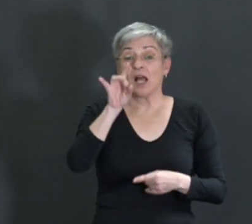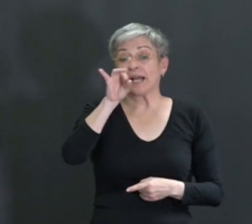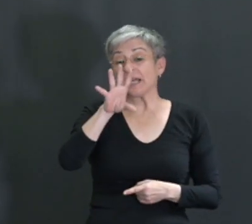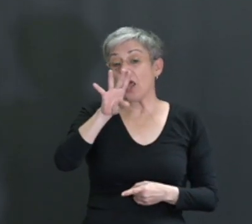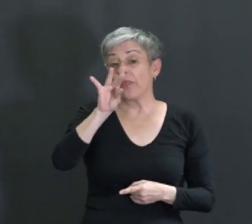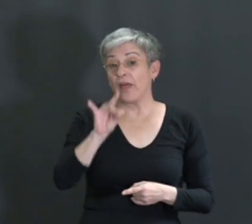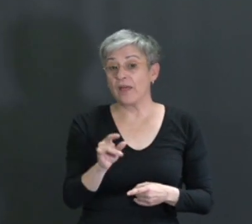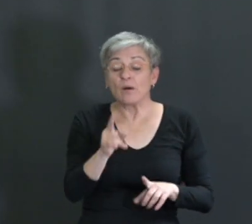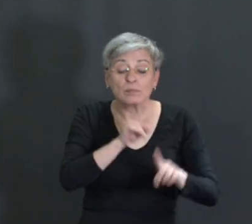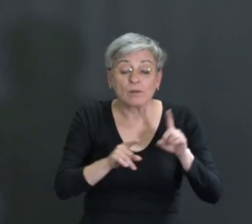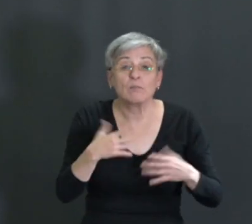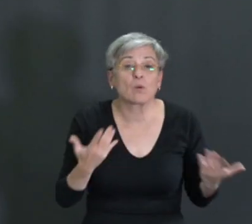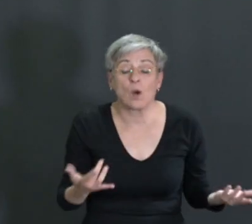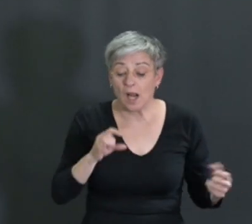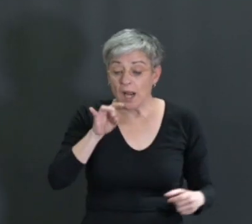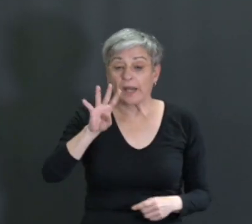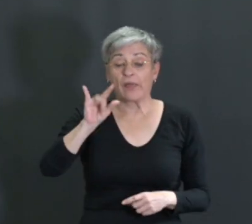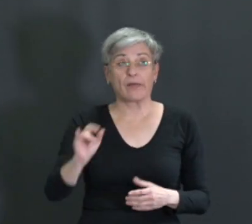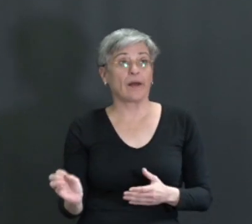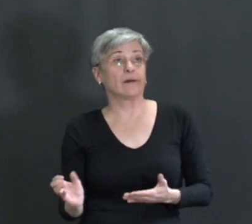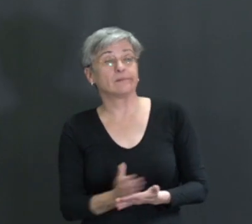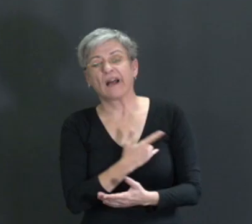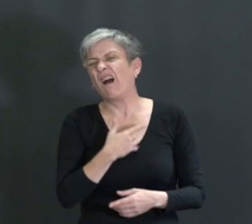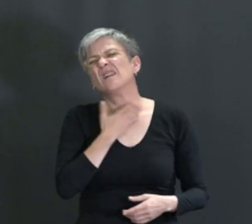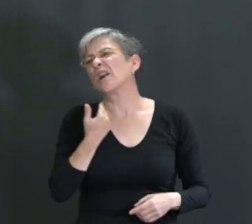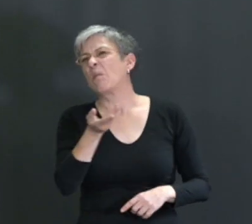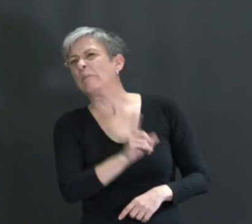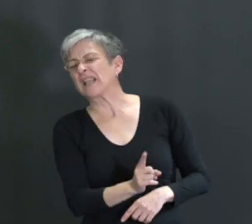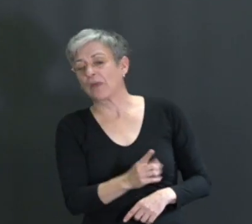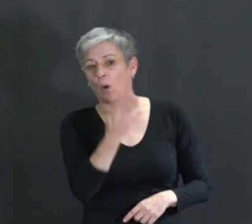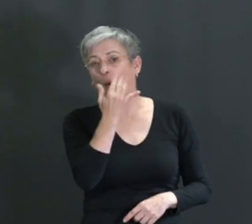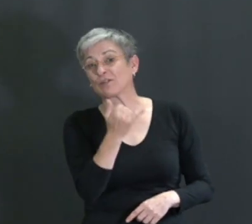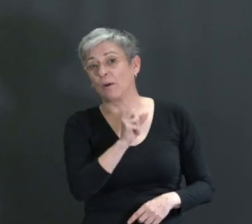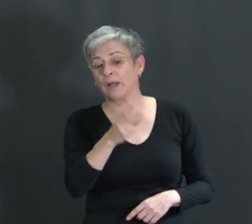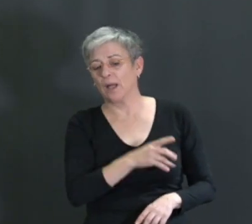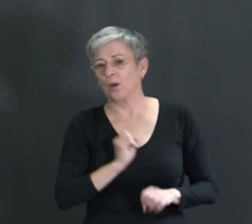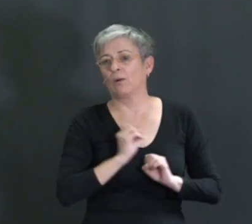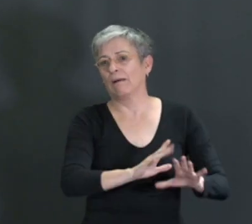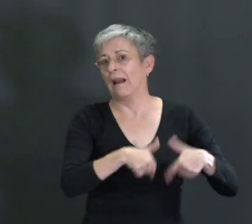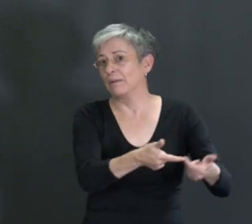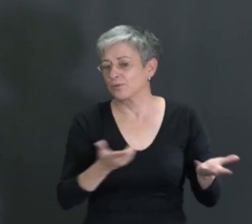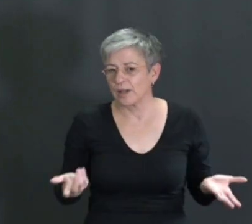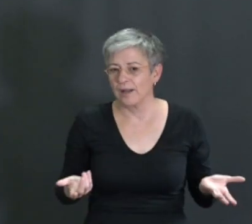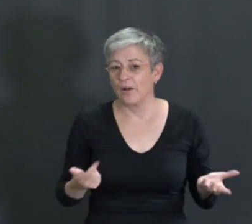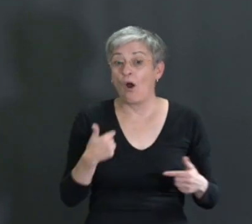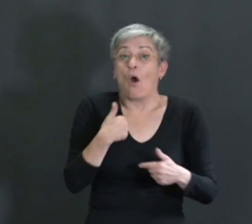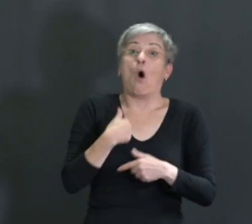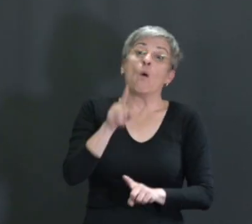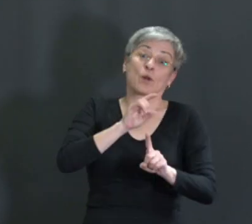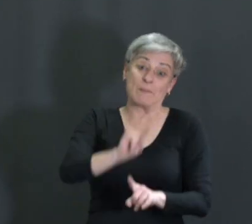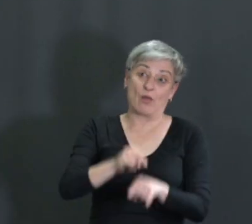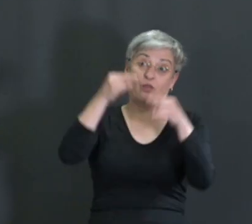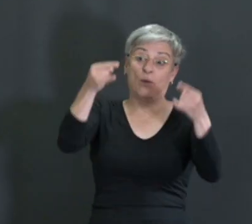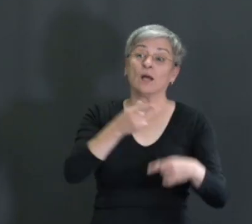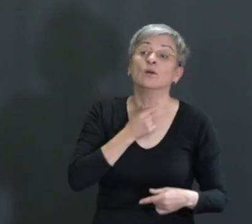igual no quiere seguir practicando, 4.000 euros a la basura, o con un problema mayor, que le guste mucho y